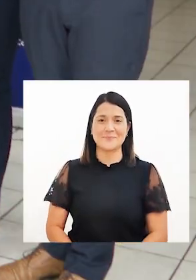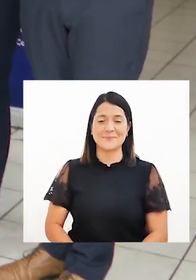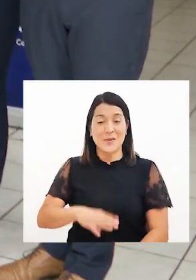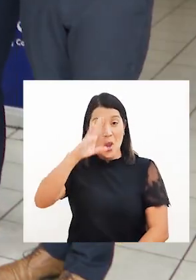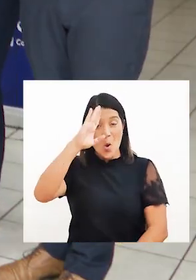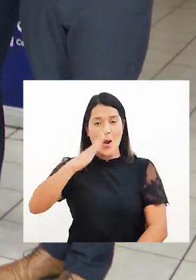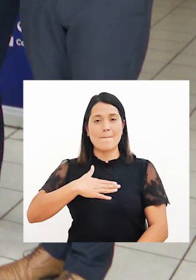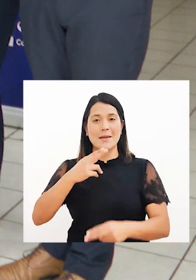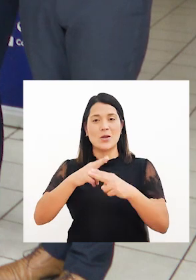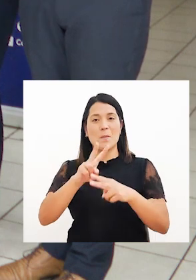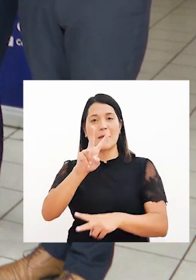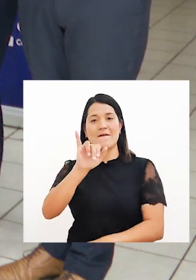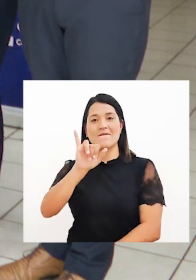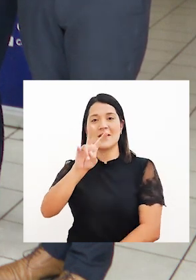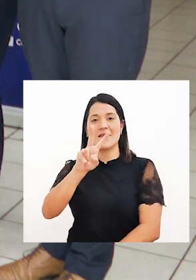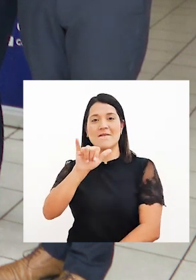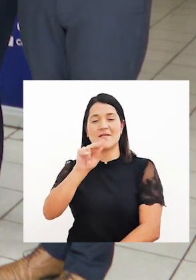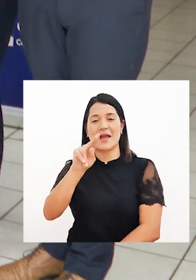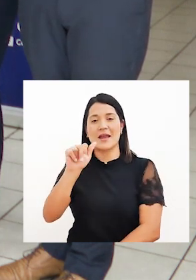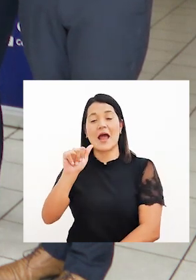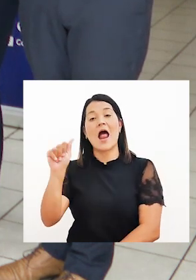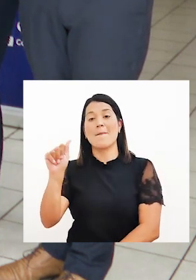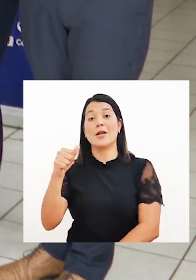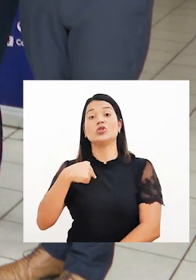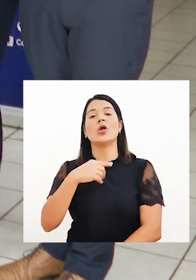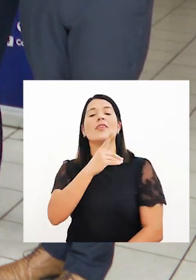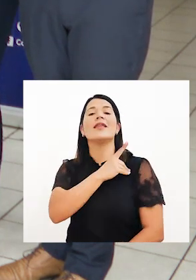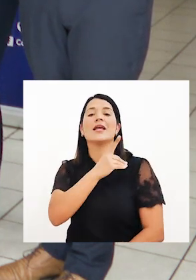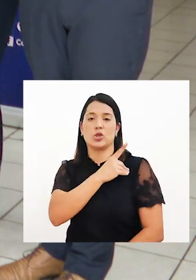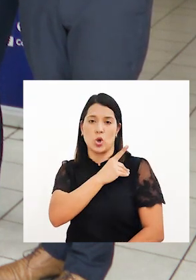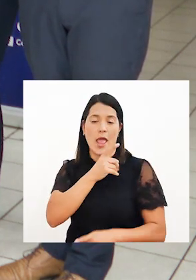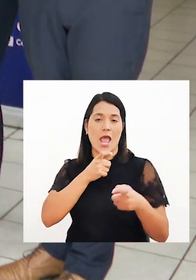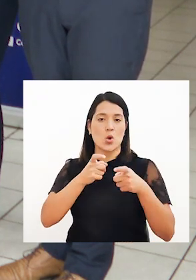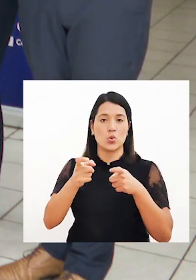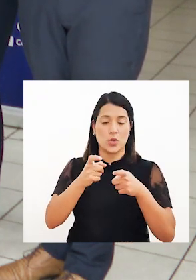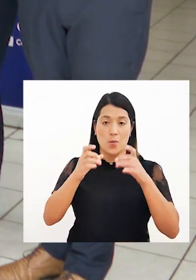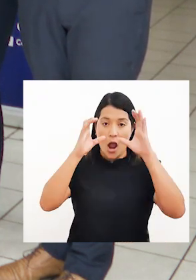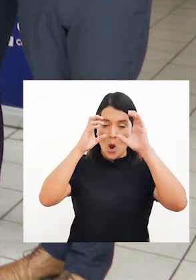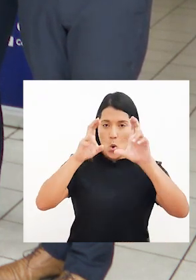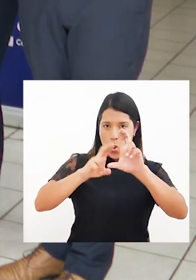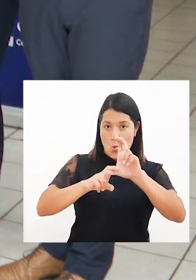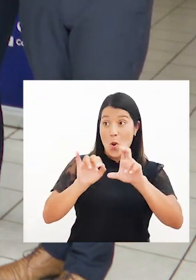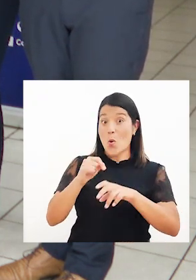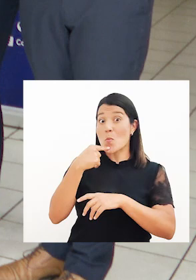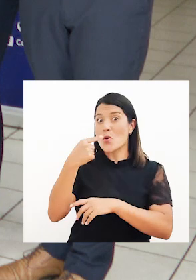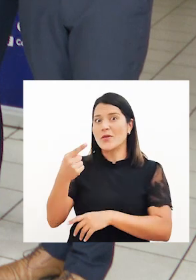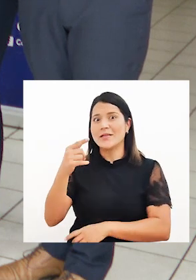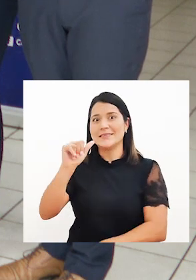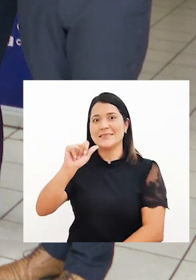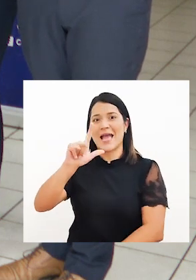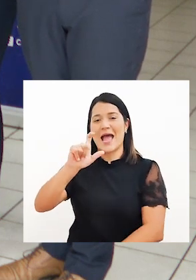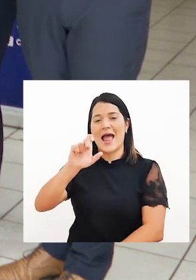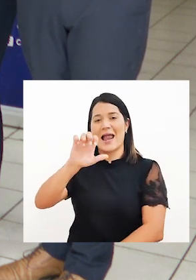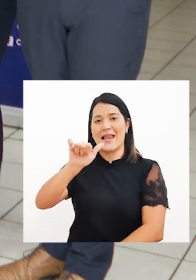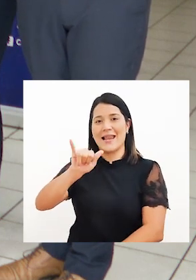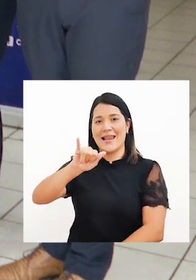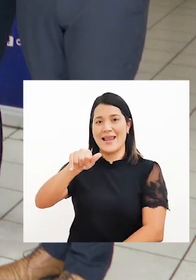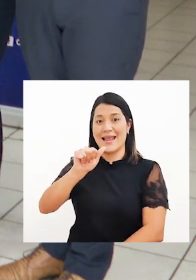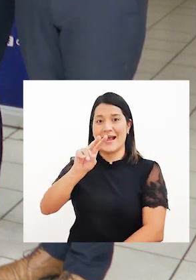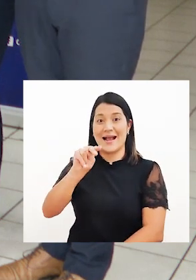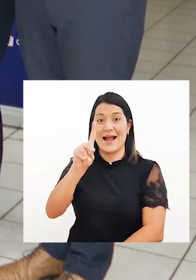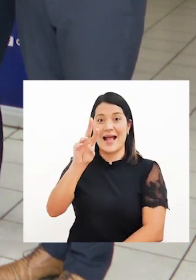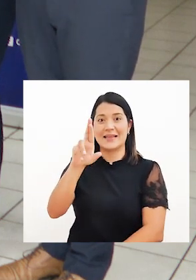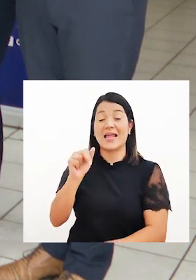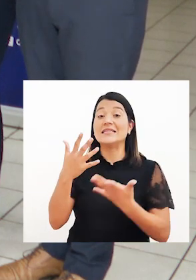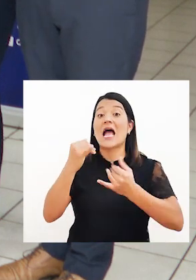Hola, mi nombre es Viviana Alvarado, soy la directora ejecutiva de Colipro. Como dice Alejandra, estamos llegando a la temporada final del 2023 de